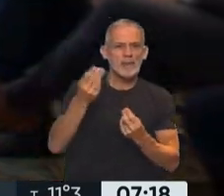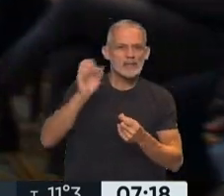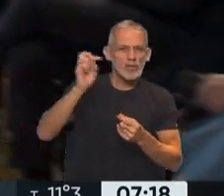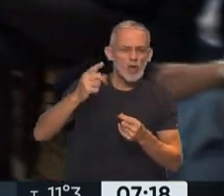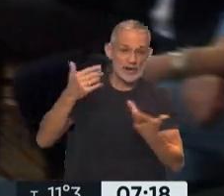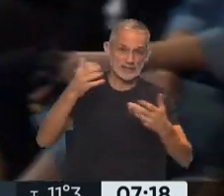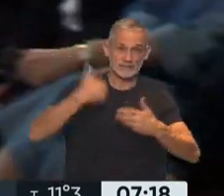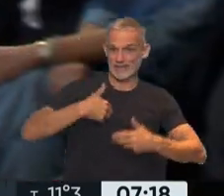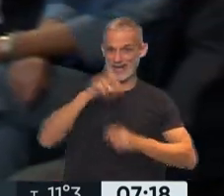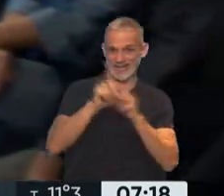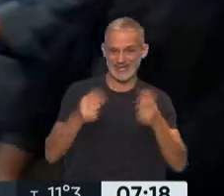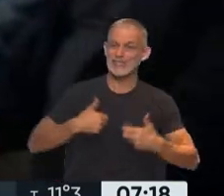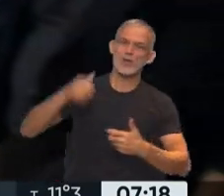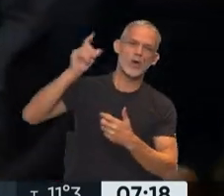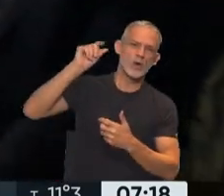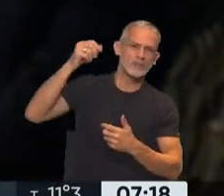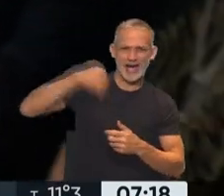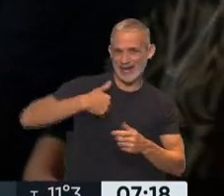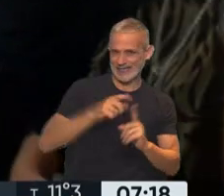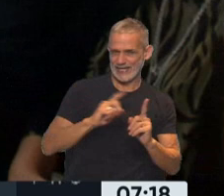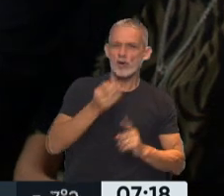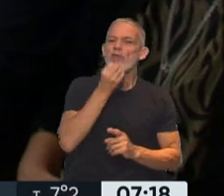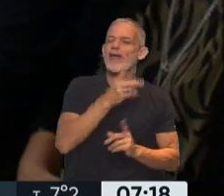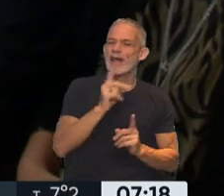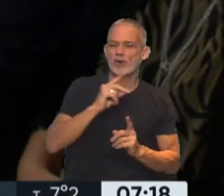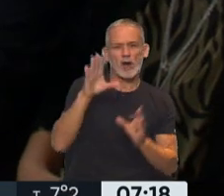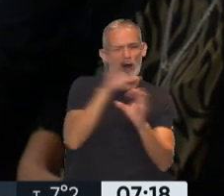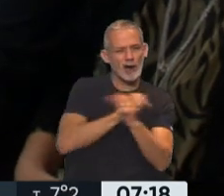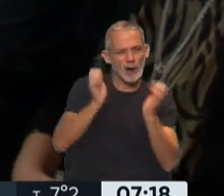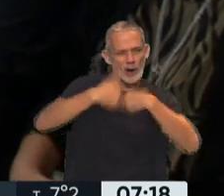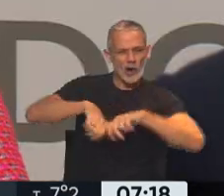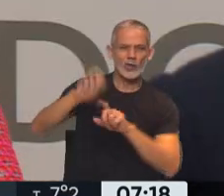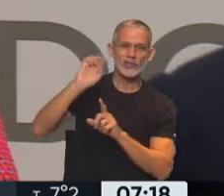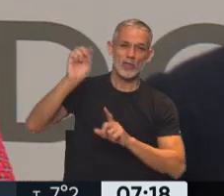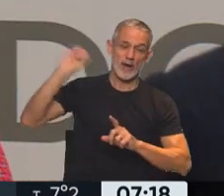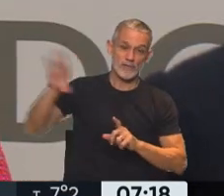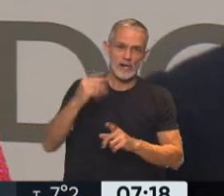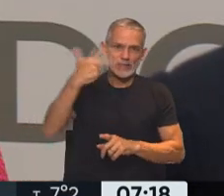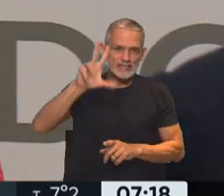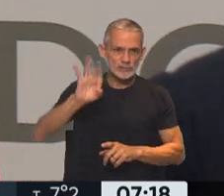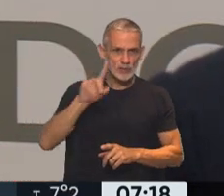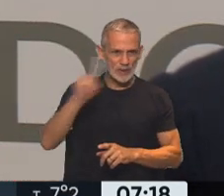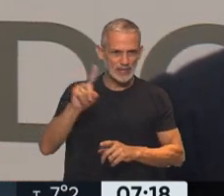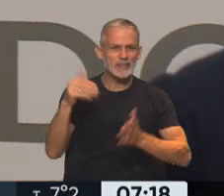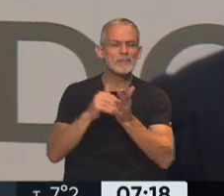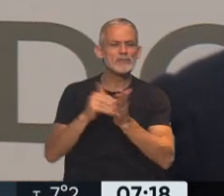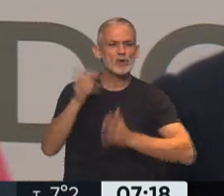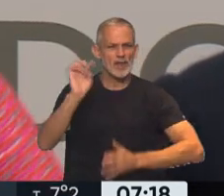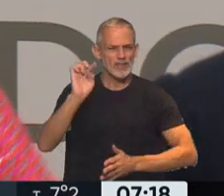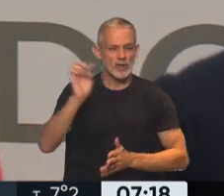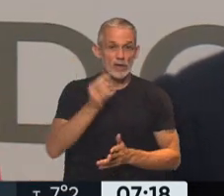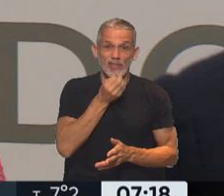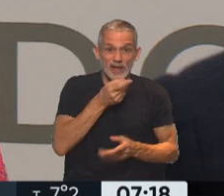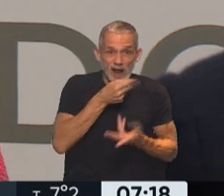de argentinos que están en el exterior no declara muchísimo dinero pues son 350 mil millones de dólares sin